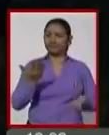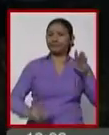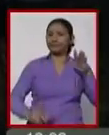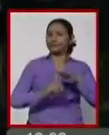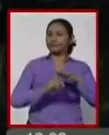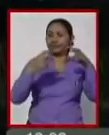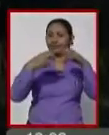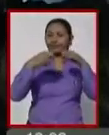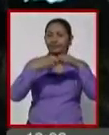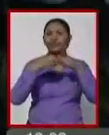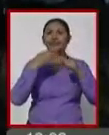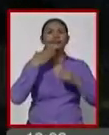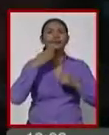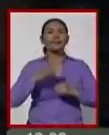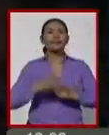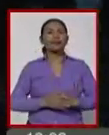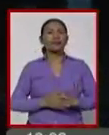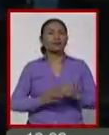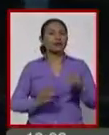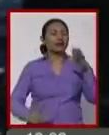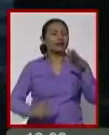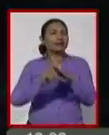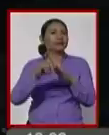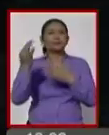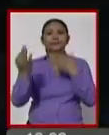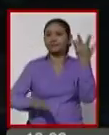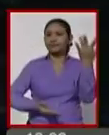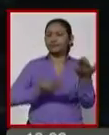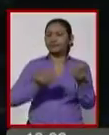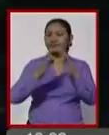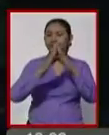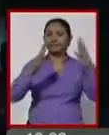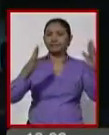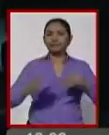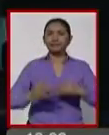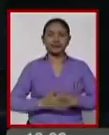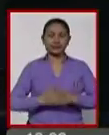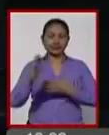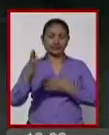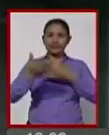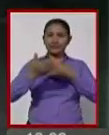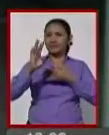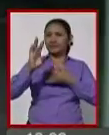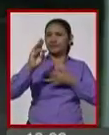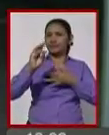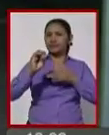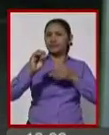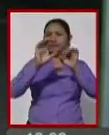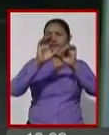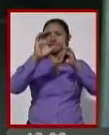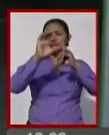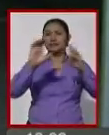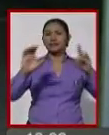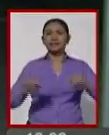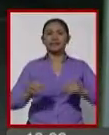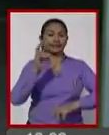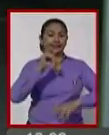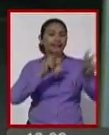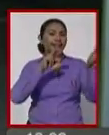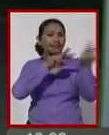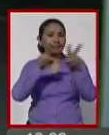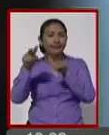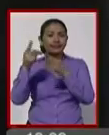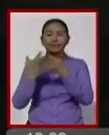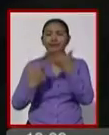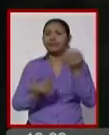Aparentemente, un cortocircuito sería la causa por la que se originó este incendio en un domicilio ubicado en el séptimo anillo, zona del Cambódromo. Vecinos que presenciaron